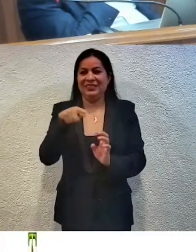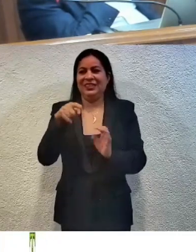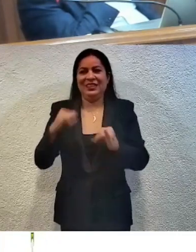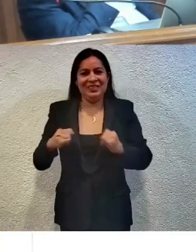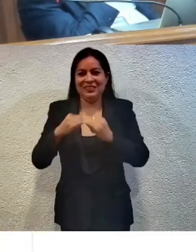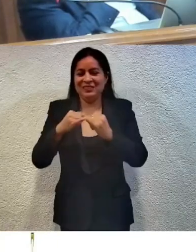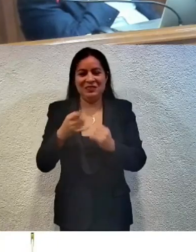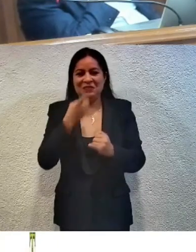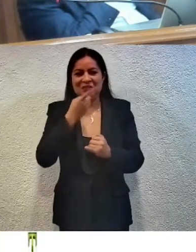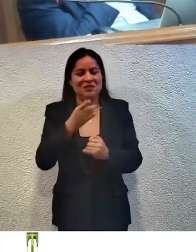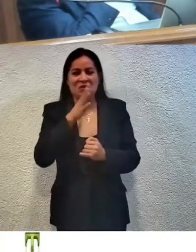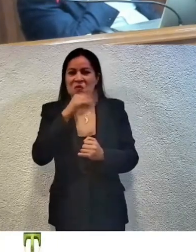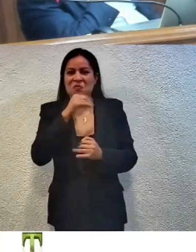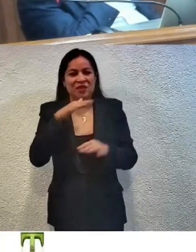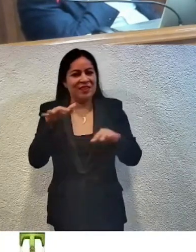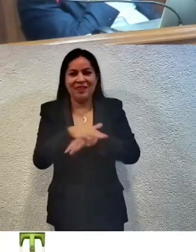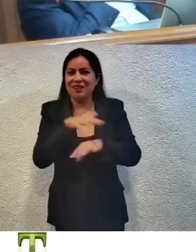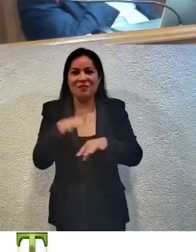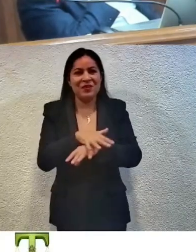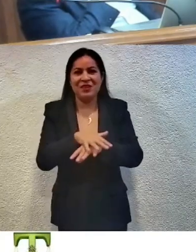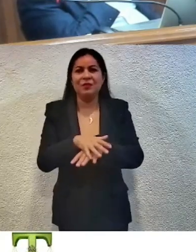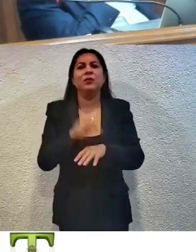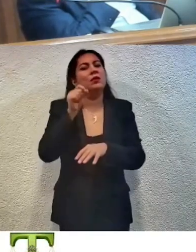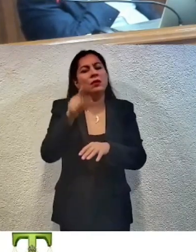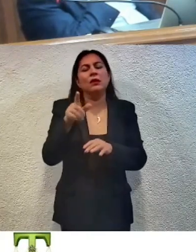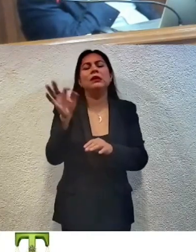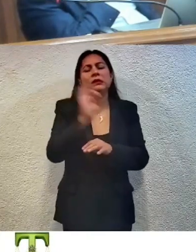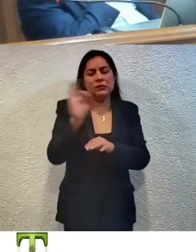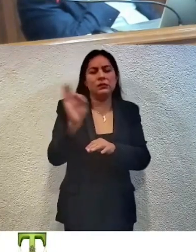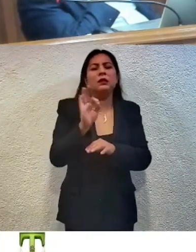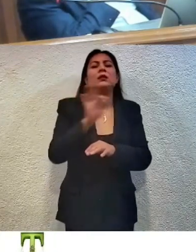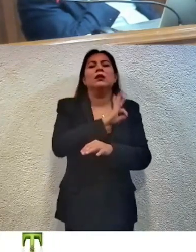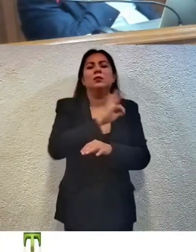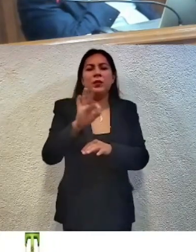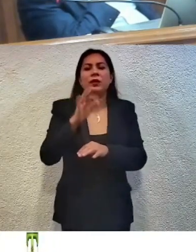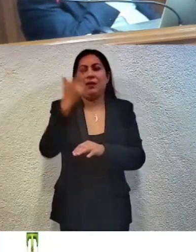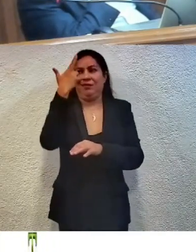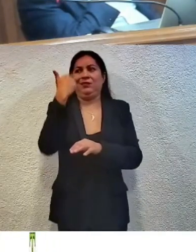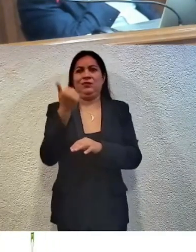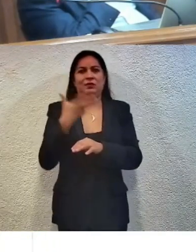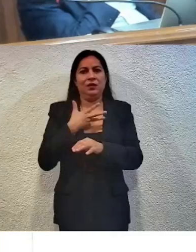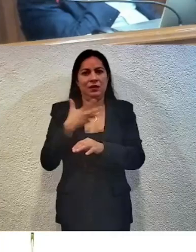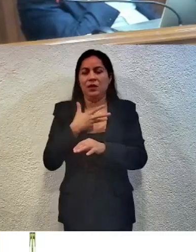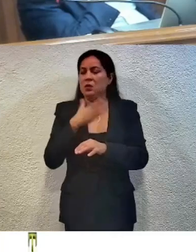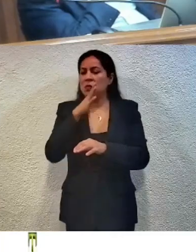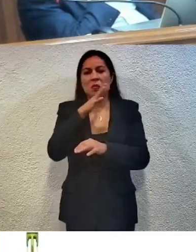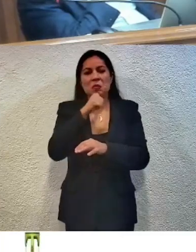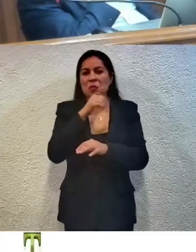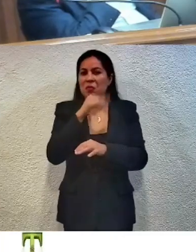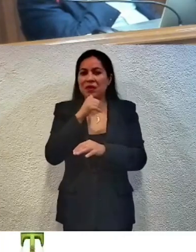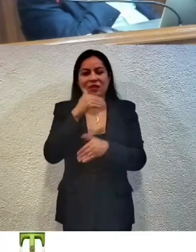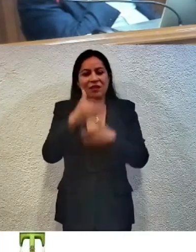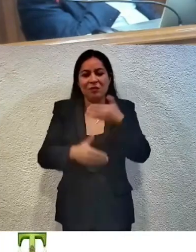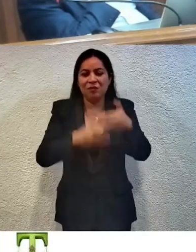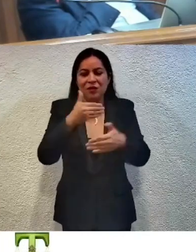no podría ser reparable, pues aún en el supuesto de que le asistiera la razón, no podría reponerse